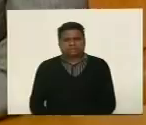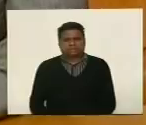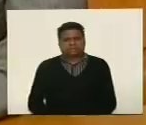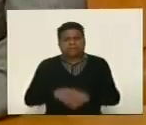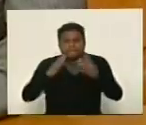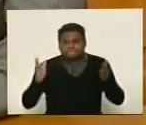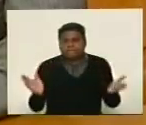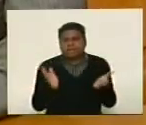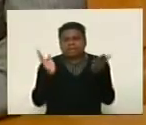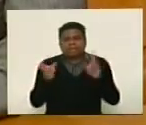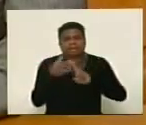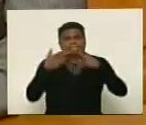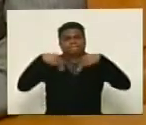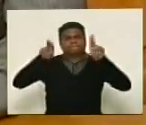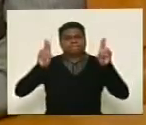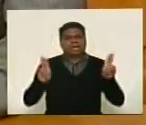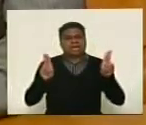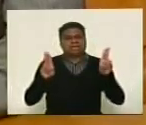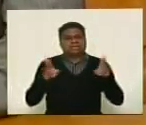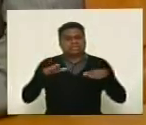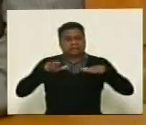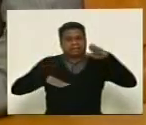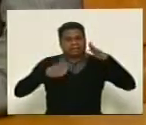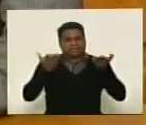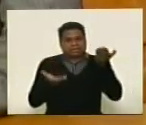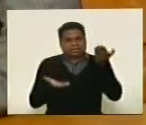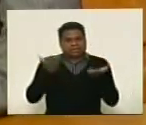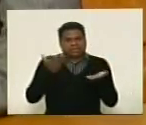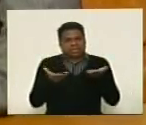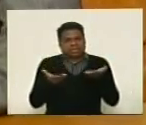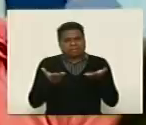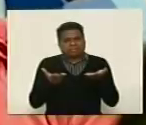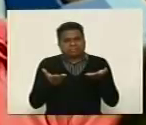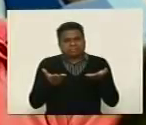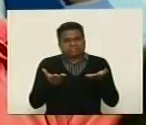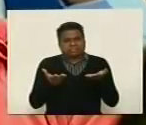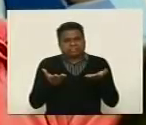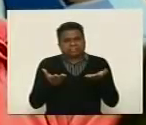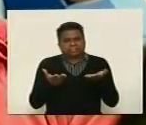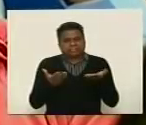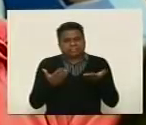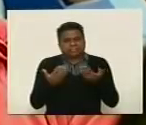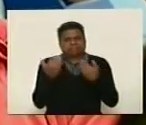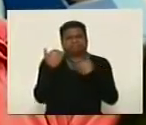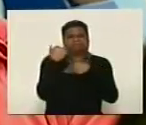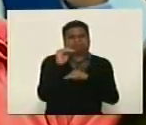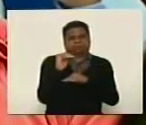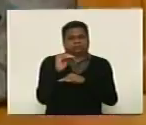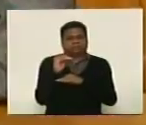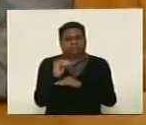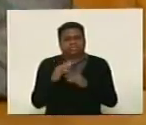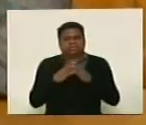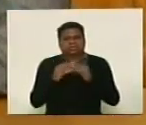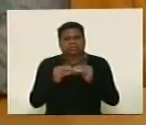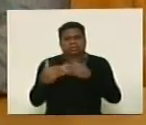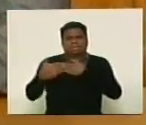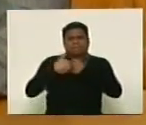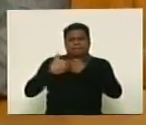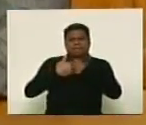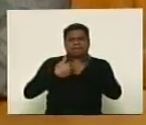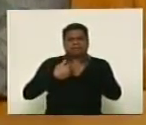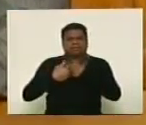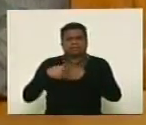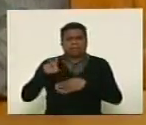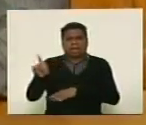promover la paz y la estabilidad nacional e impedir continúen los ataques contra la patria de Bolívar, el presidente